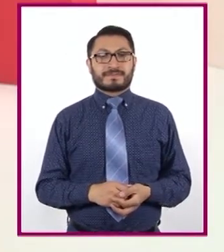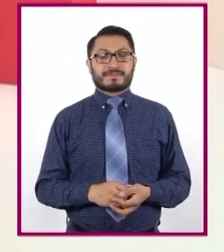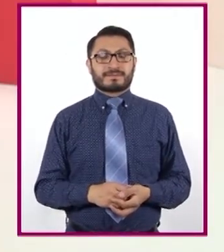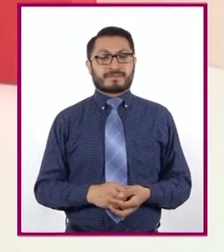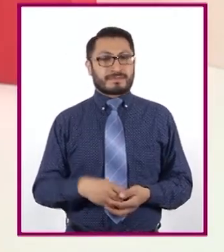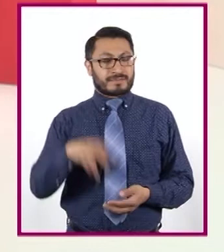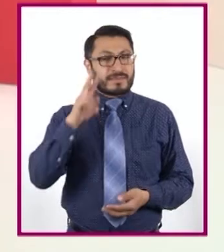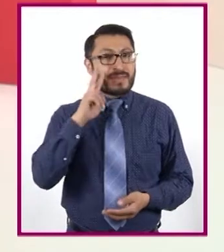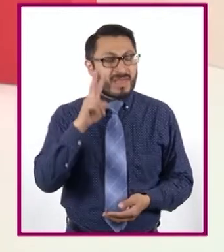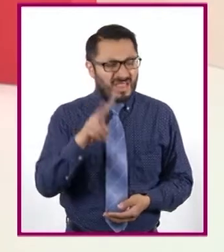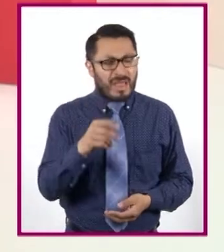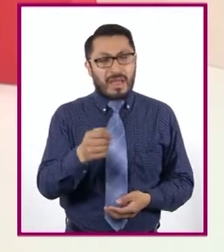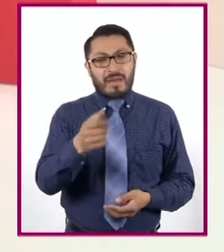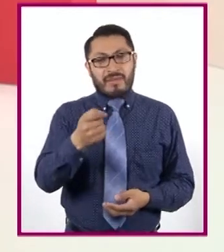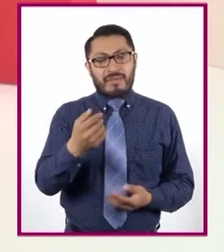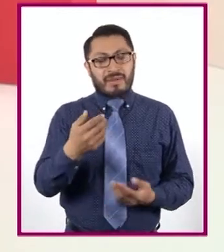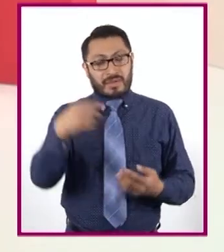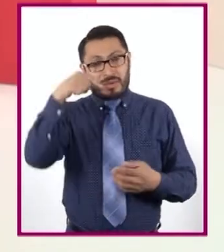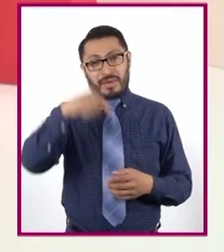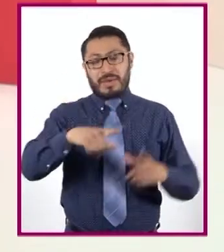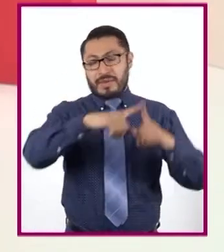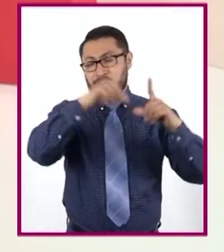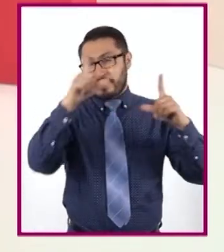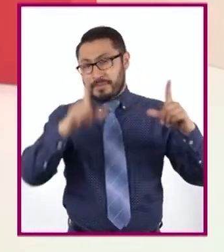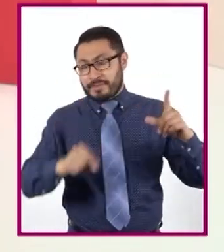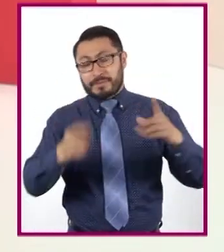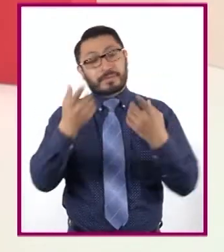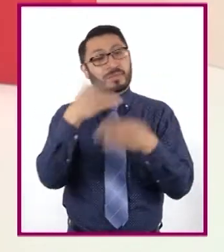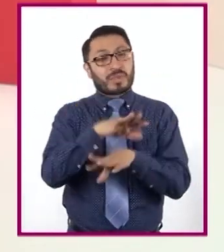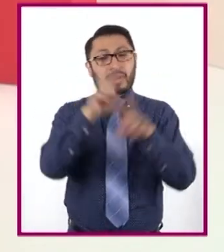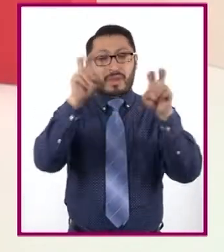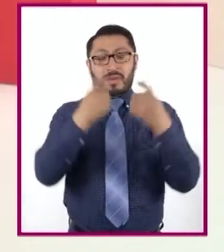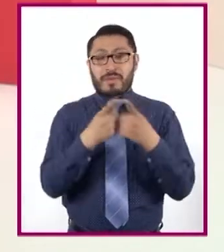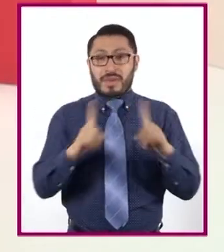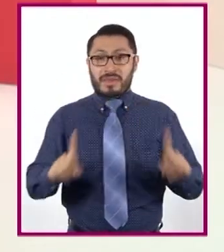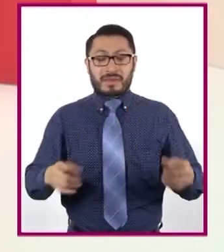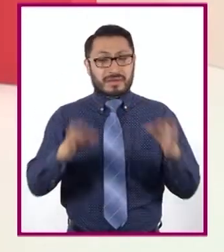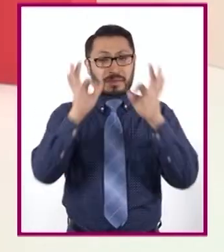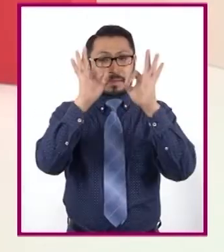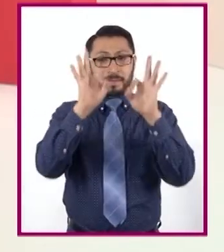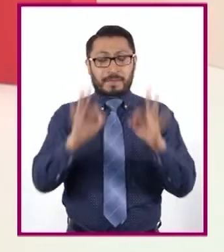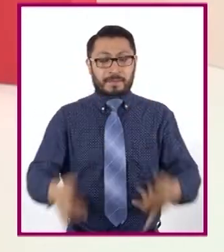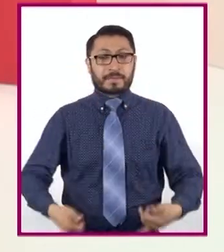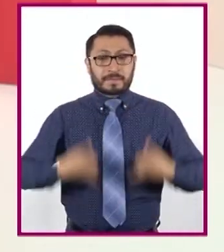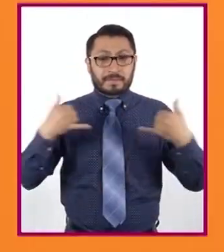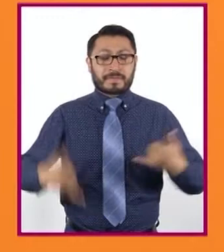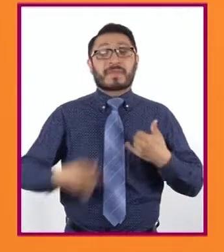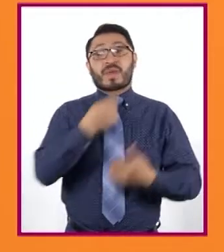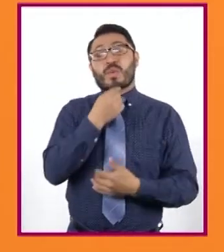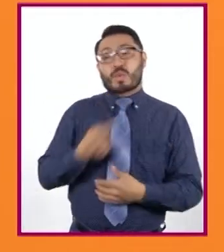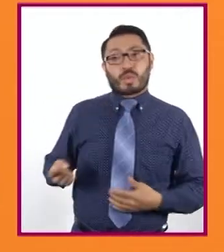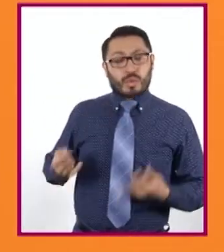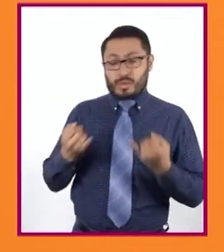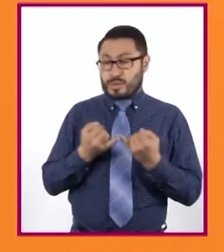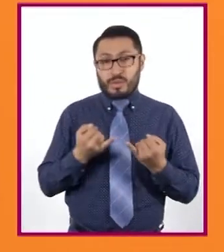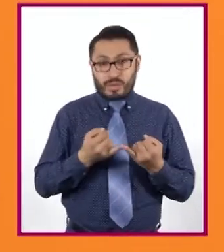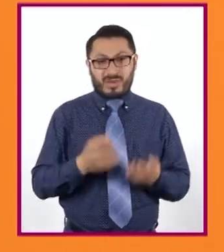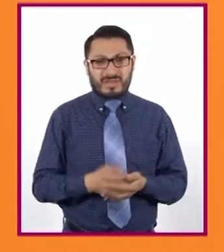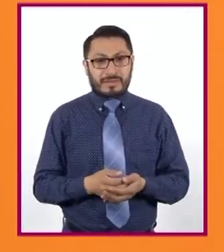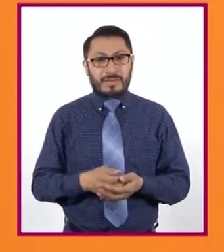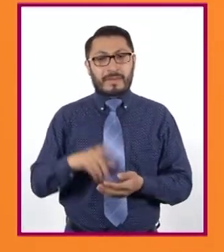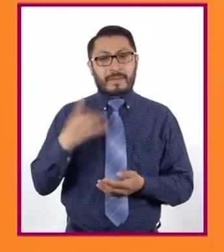Veamos un poco del panorama en México respecto al desarrollo integral de las y los niños y adolescentes. Hacia el